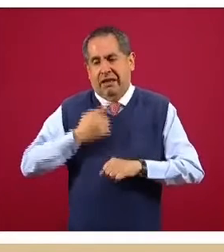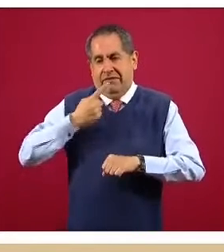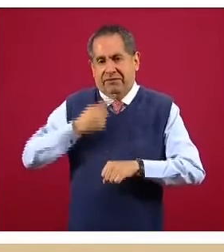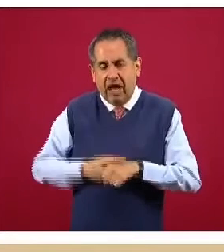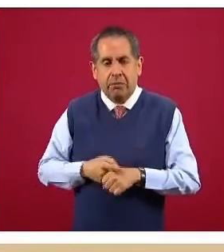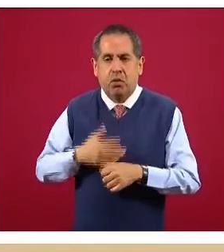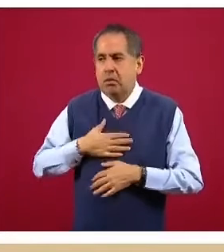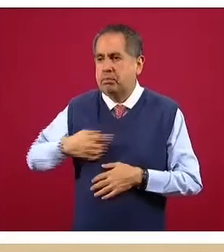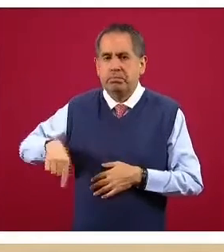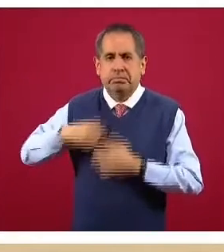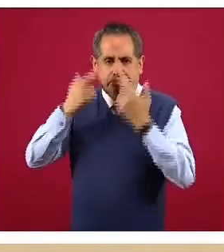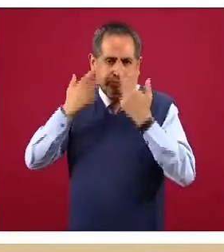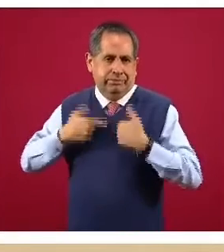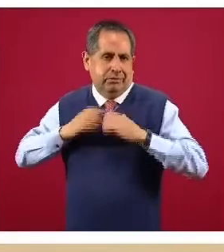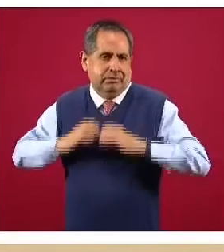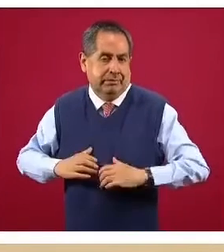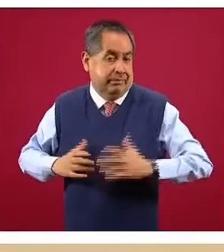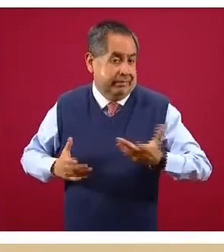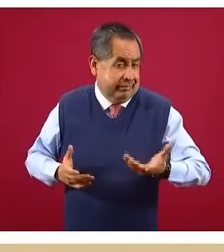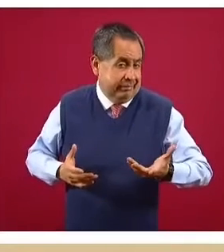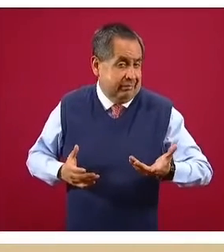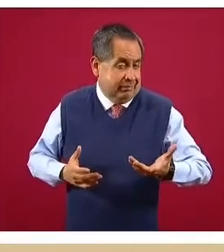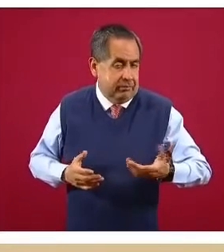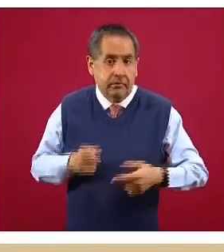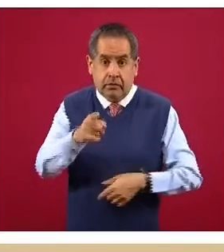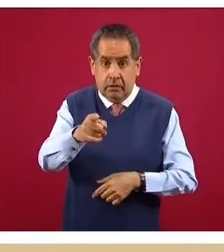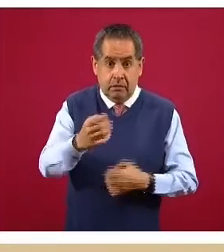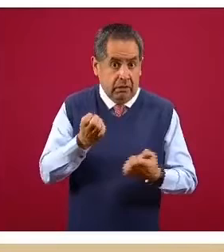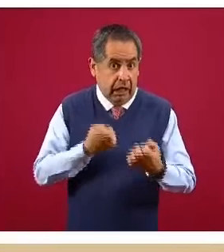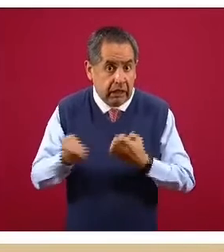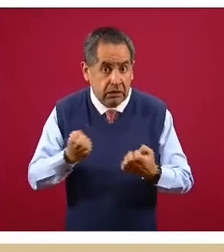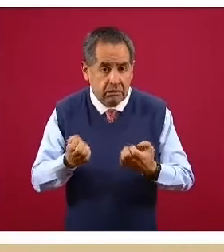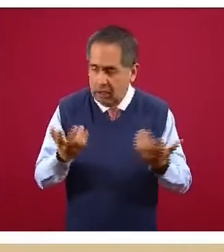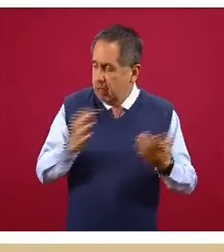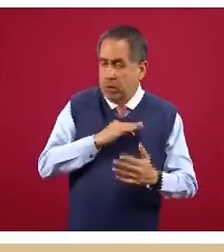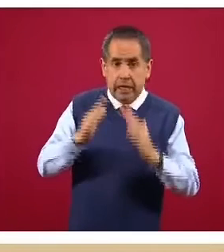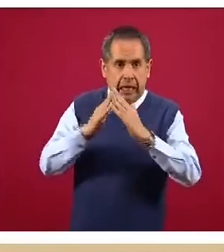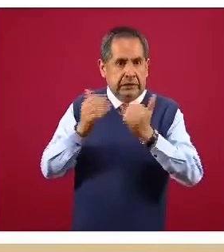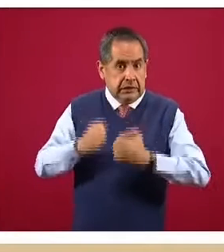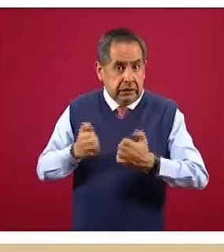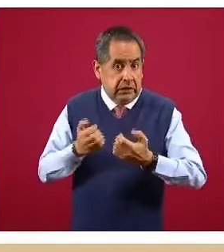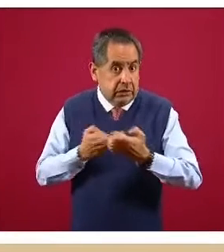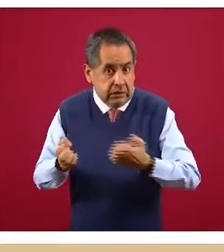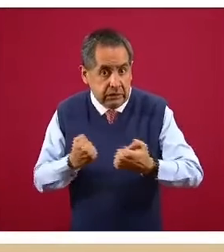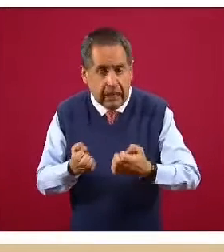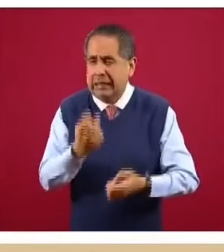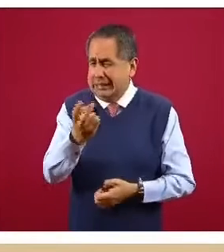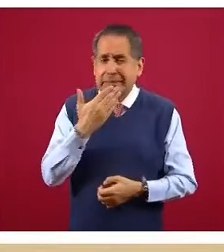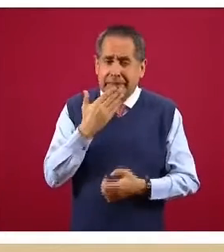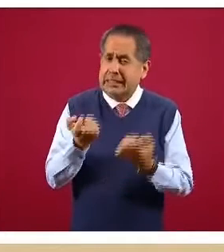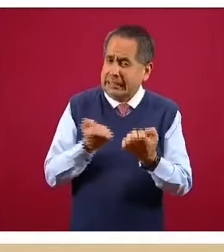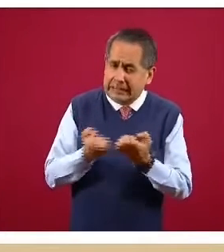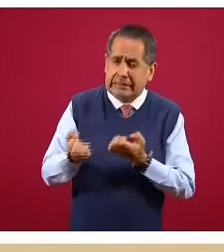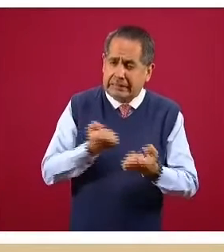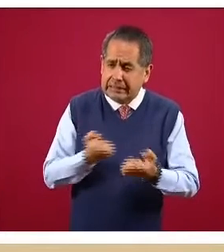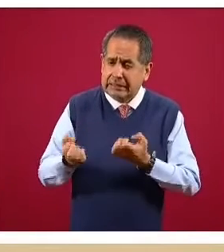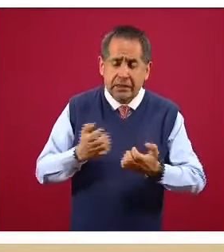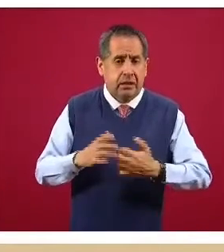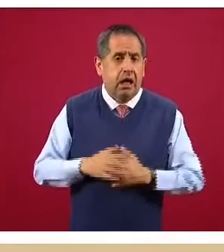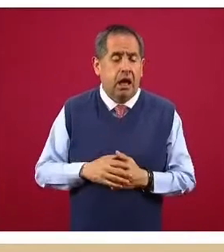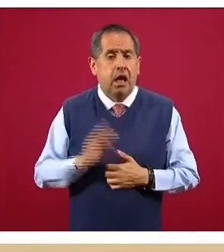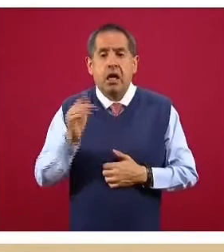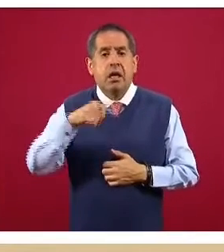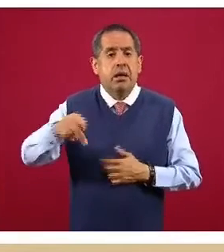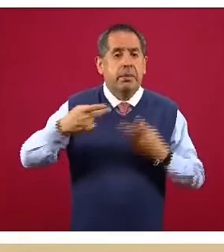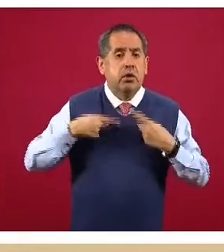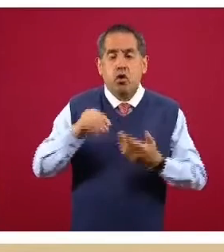sistema inmune de protección. Haz ejercicio, y si lo puedes hacer en casa, bien, pero también eso es muy importante. Y para las pacientes que tienen esto,